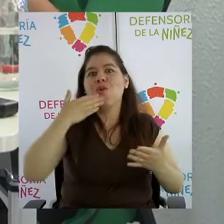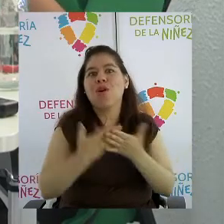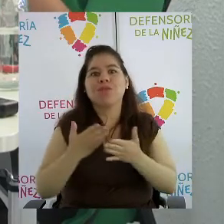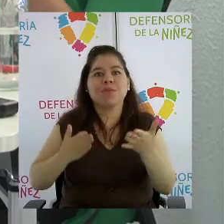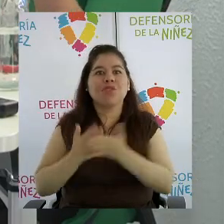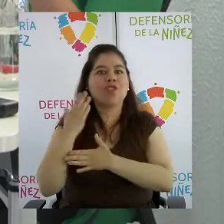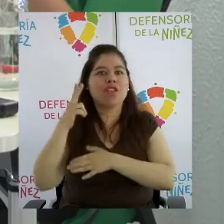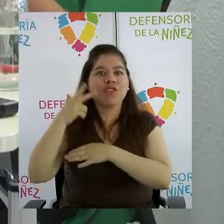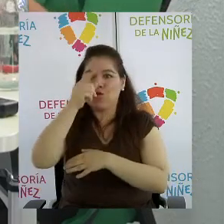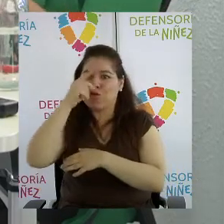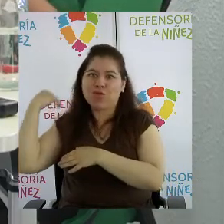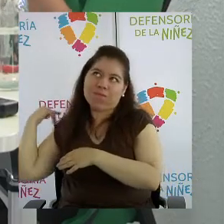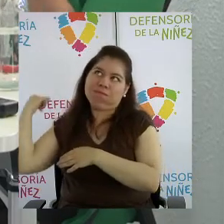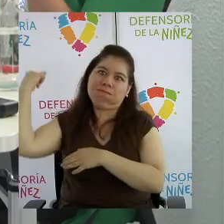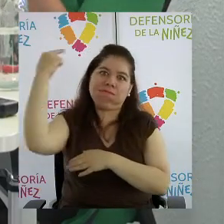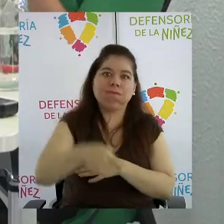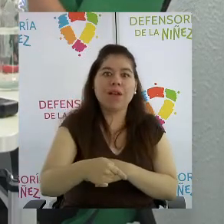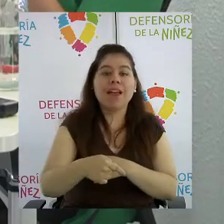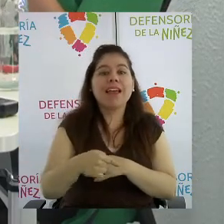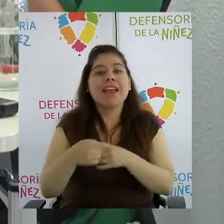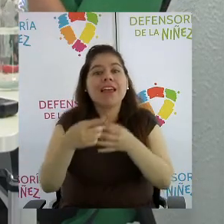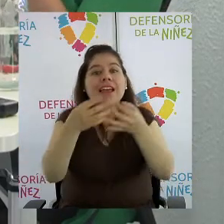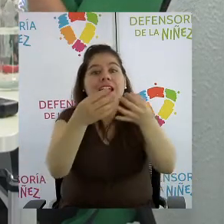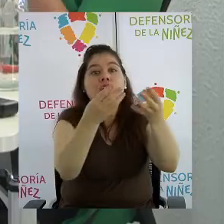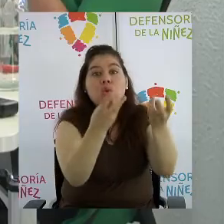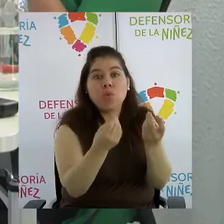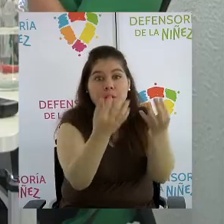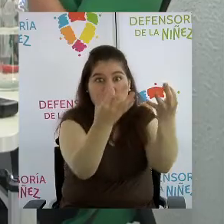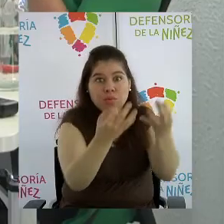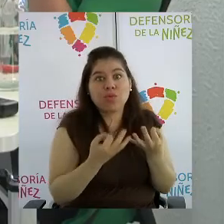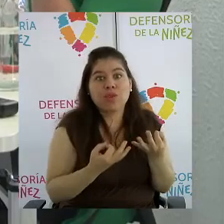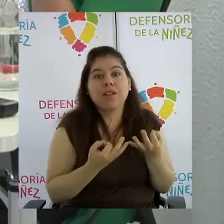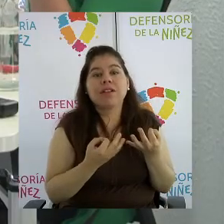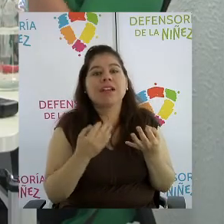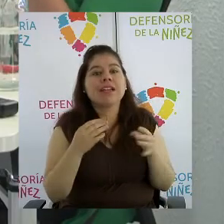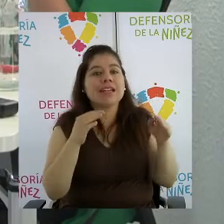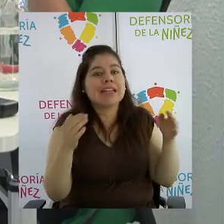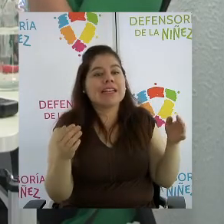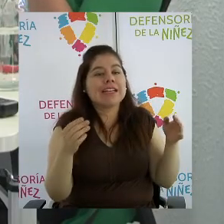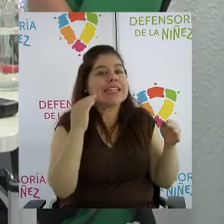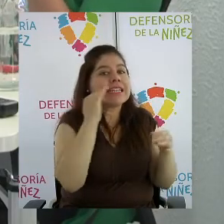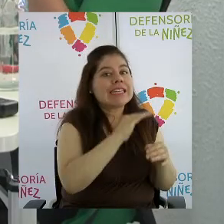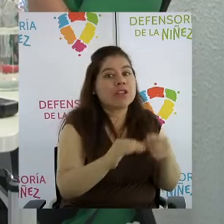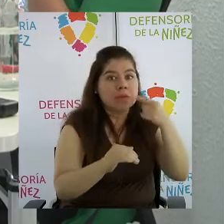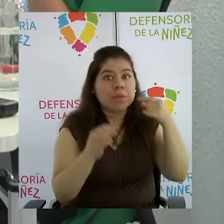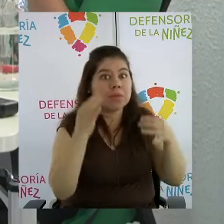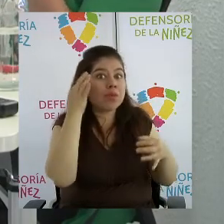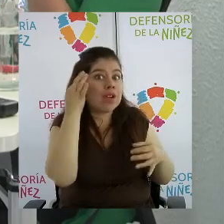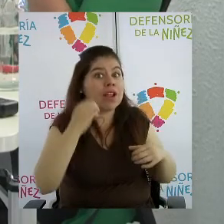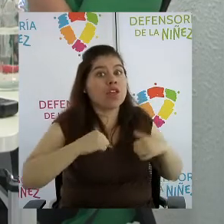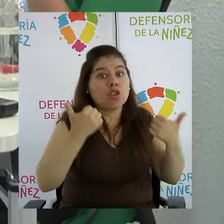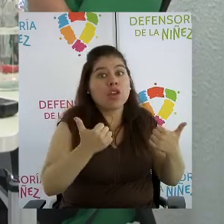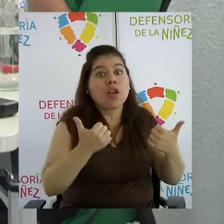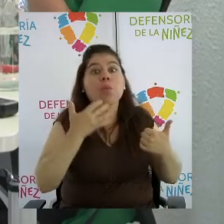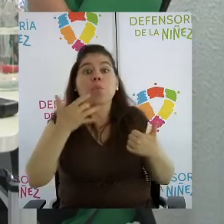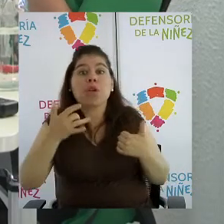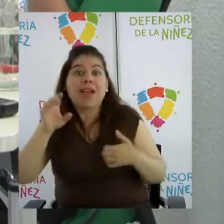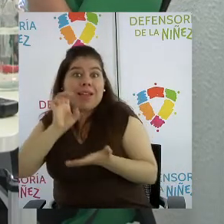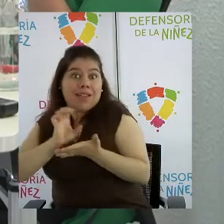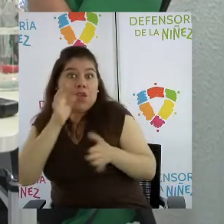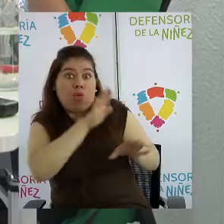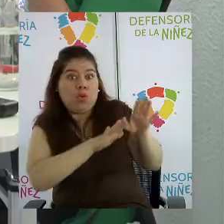del 18. Y esta cifra incluye tanto a los niños, niñas y adolescentes que se encuentran bajo el sistema de protección como a niños que no